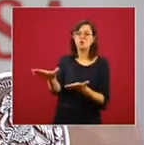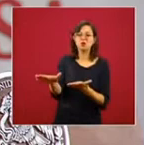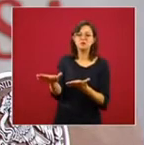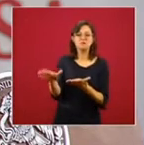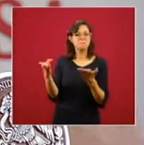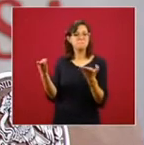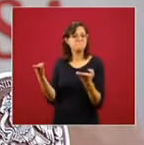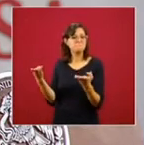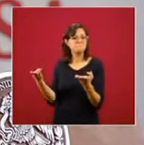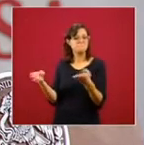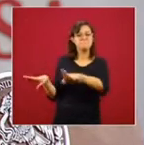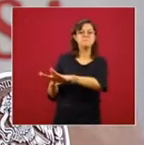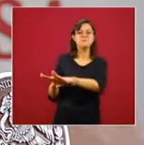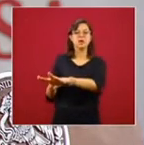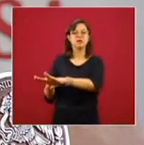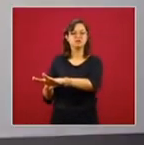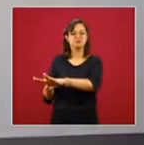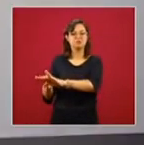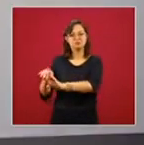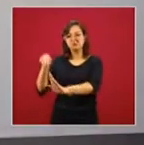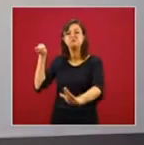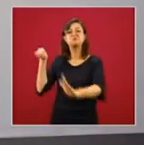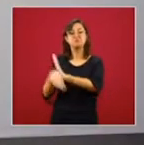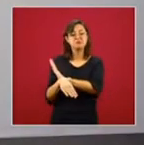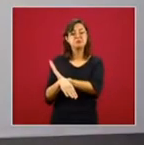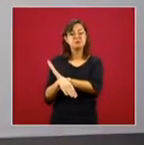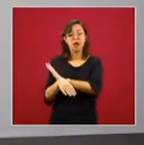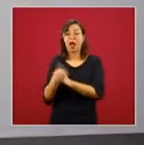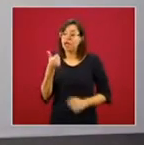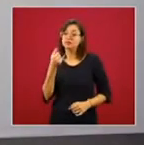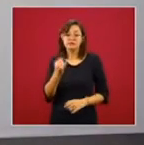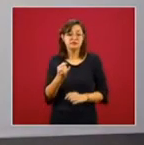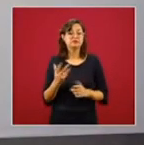cerrar las plantas de la Comisión Federal de Electricidad,